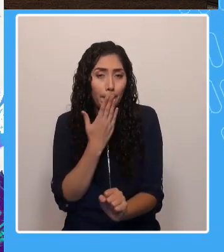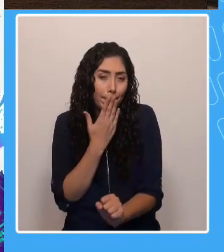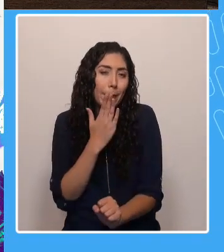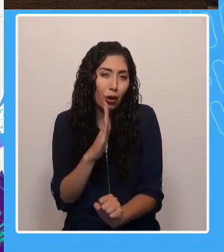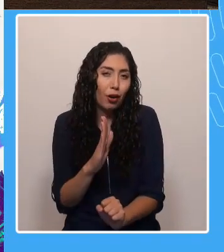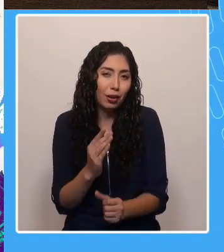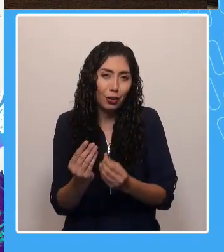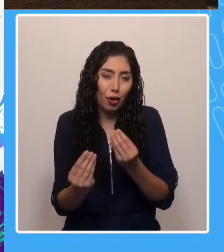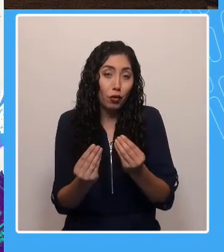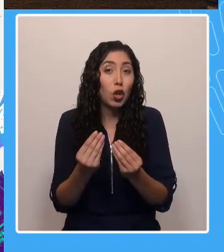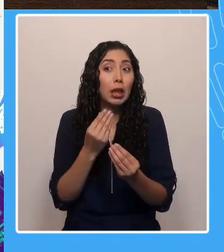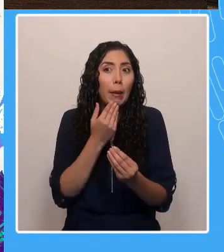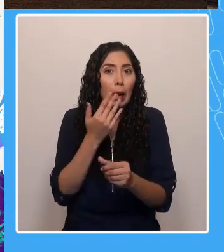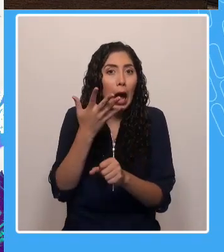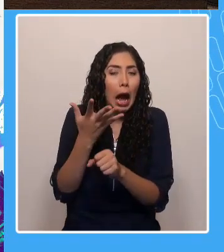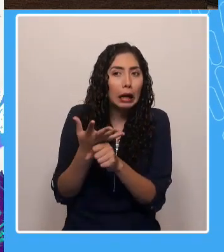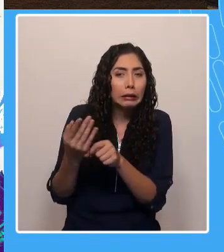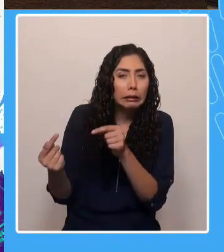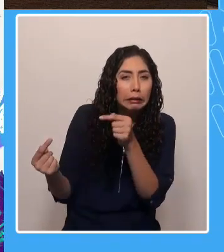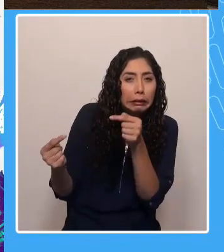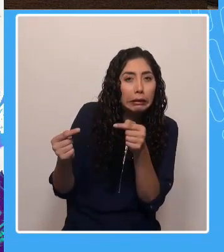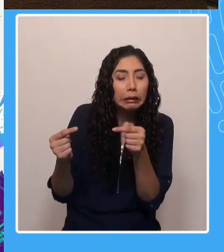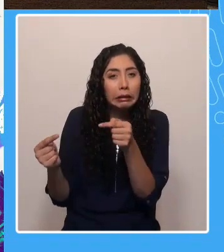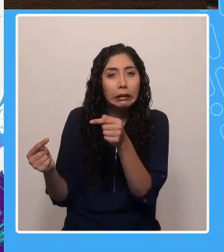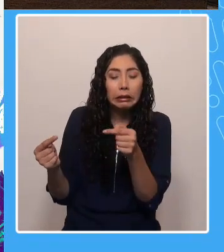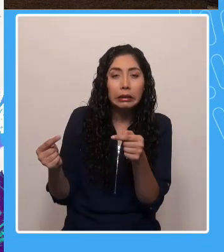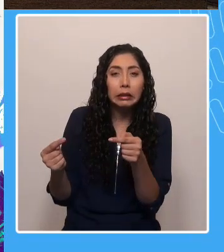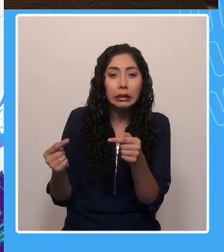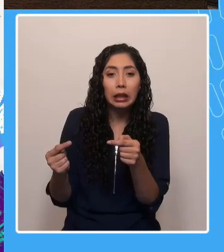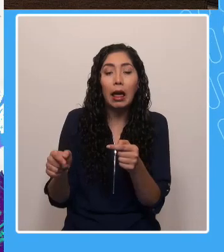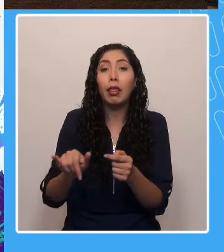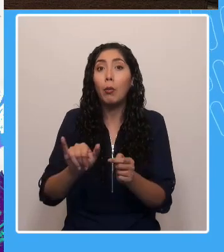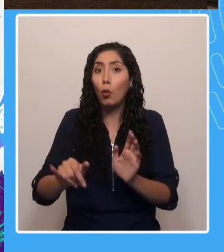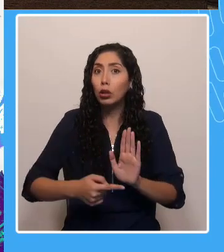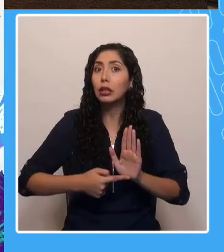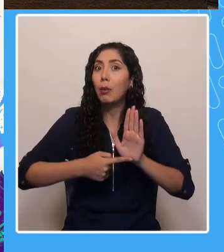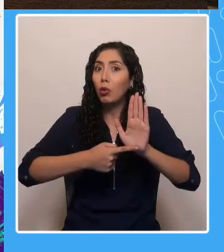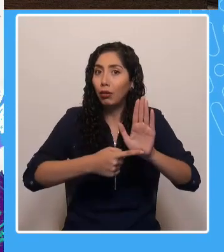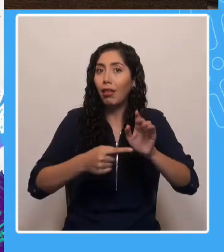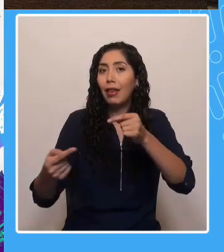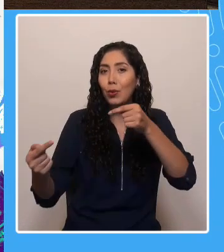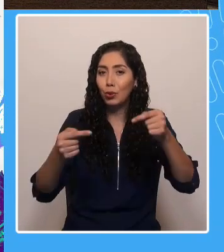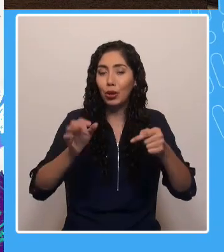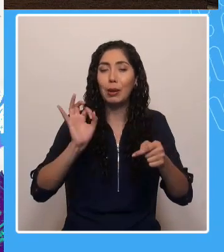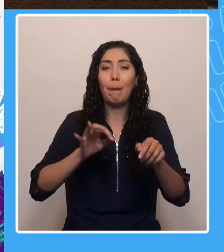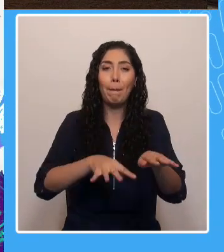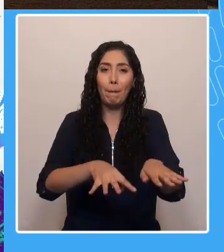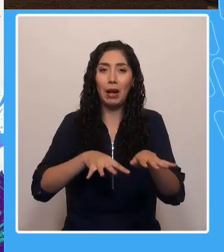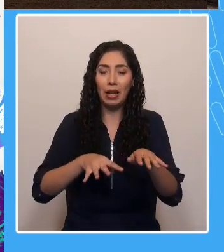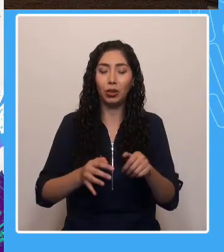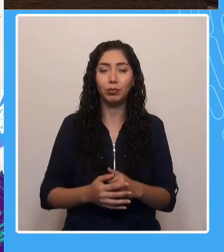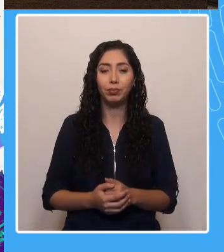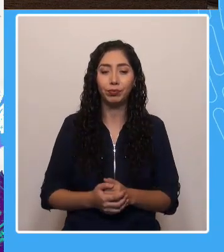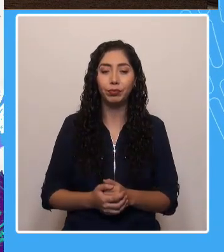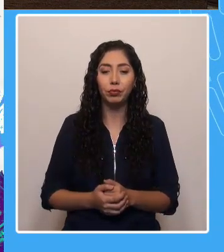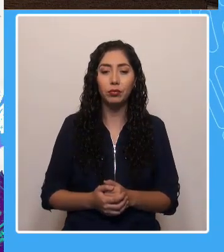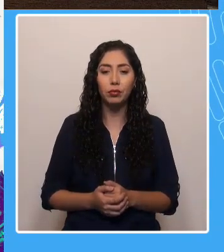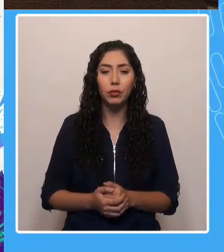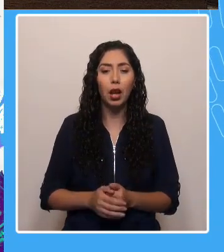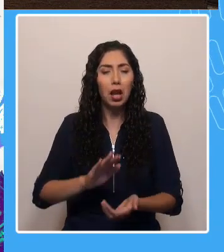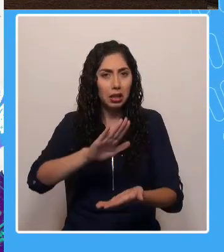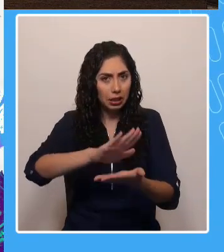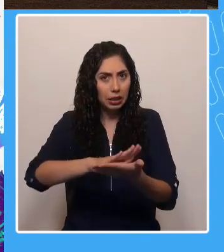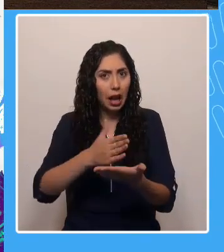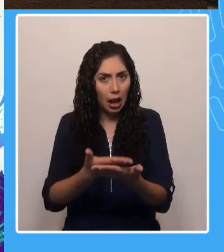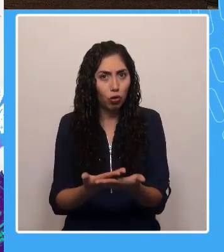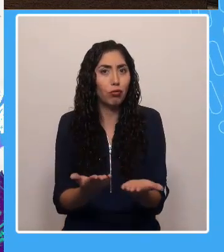como tensiones que se irán expresando durante el proceso de discusión en el Pleno. Es muy sano y necesario que así